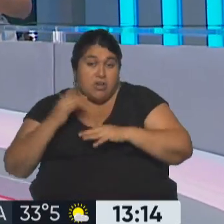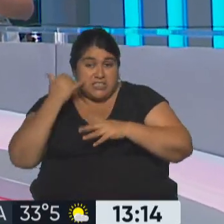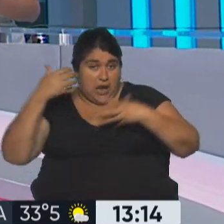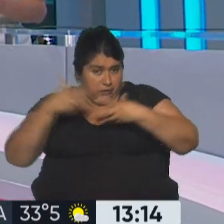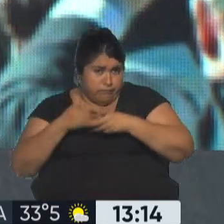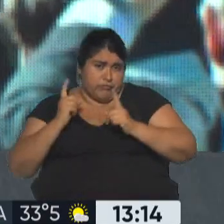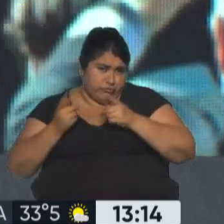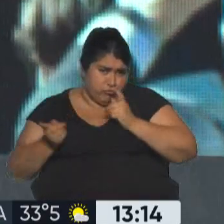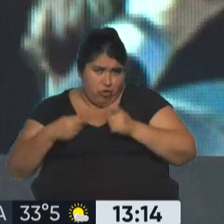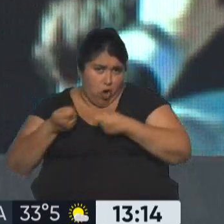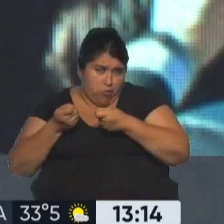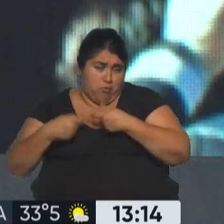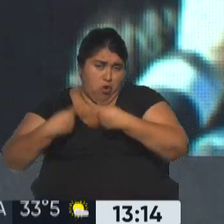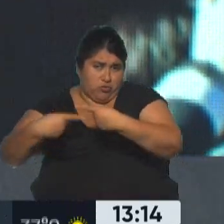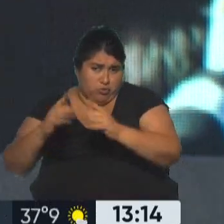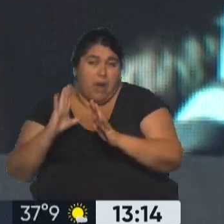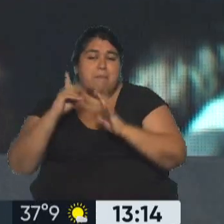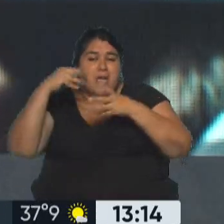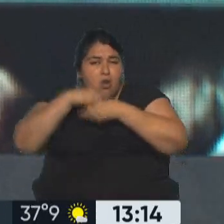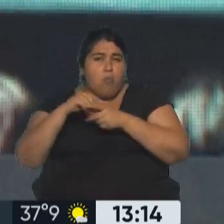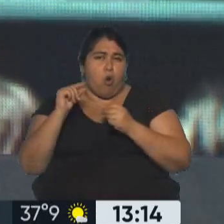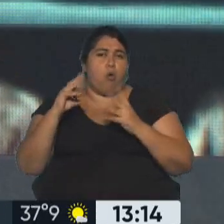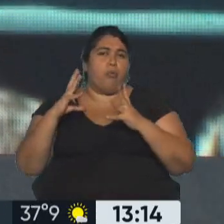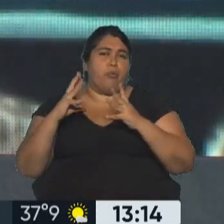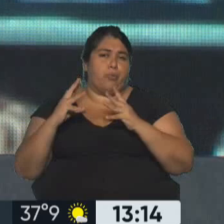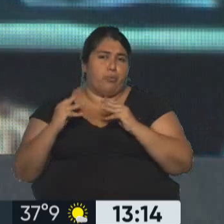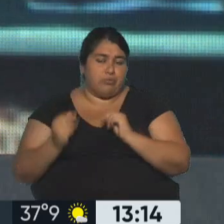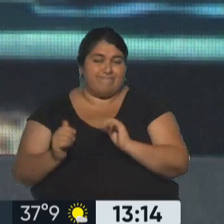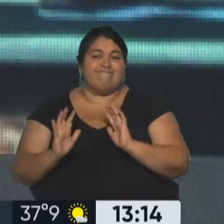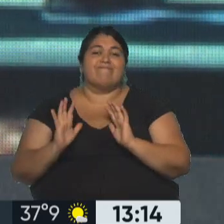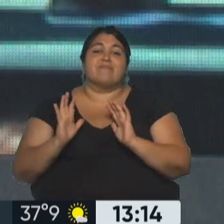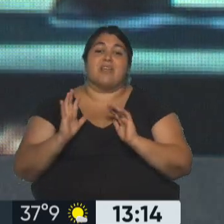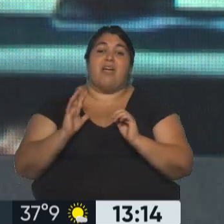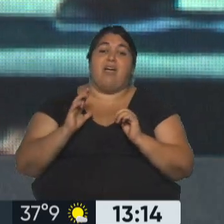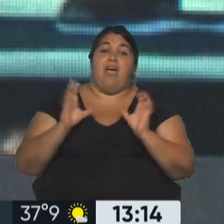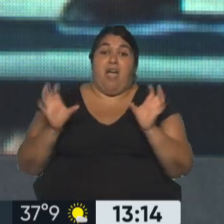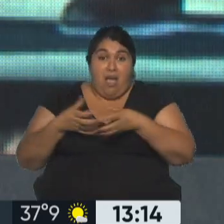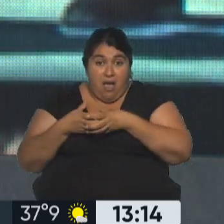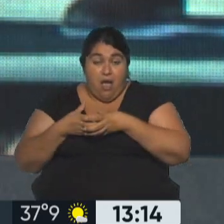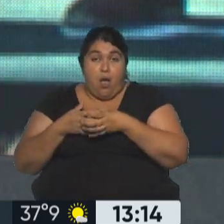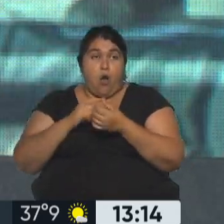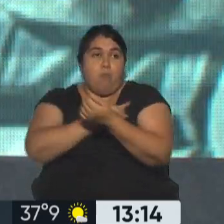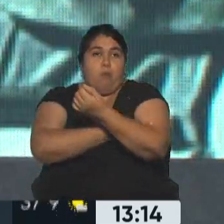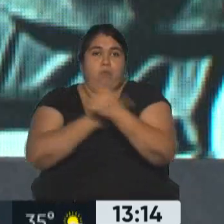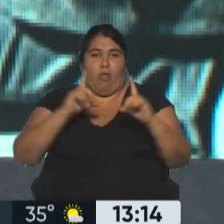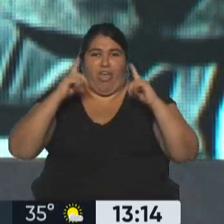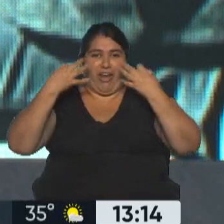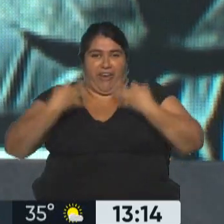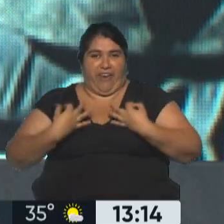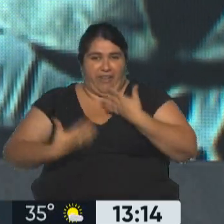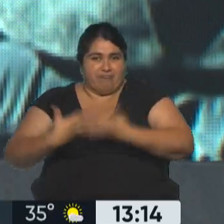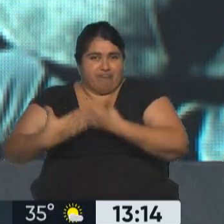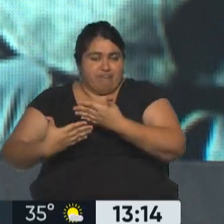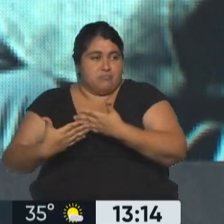sigue funcionando, pero evidentemente no supo construir poder, ni dentro de su coalición, ni poder popular, porque él llegó